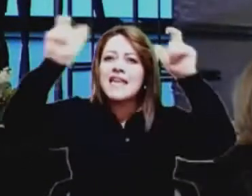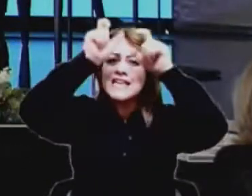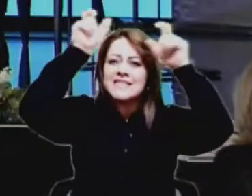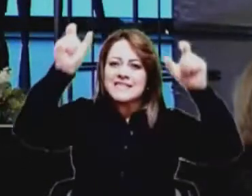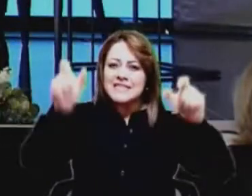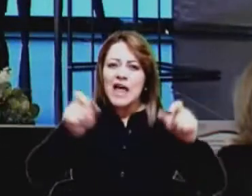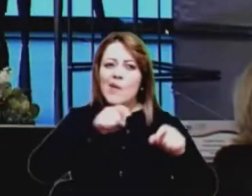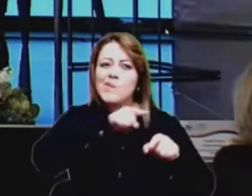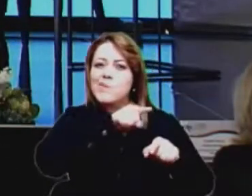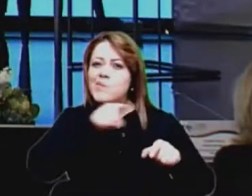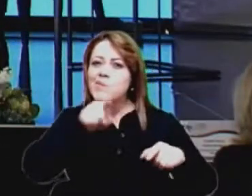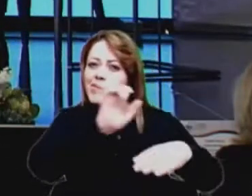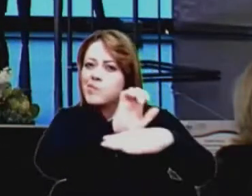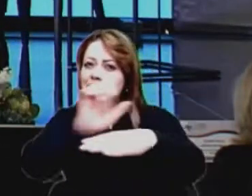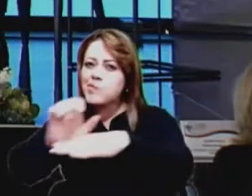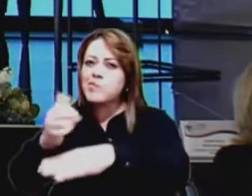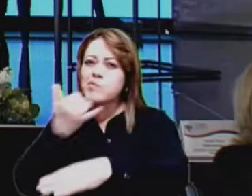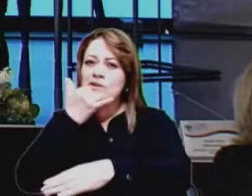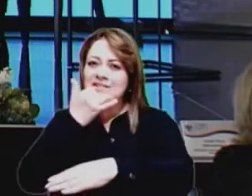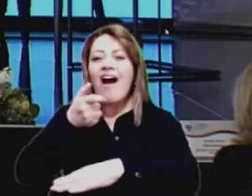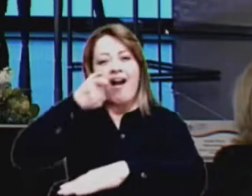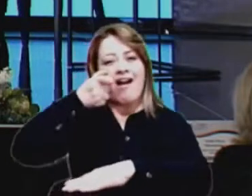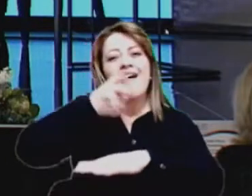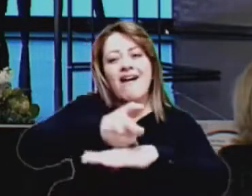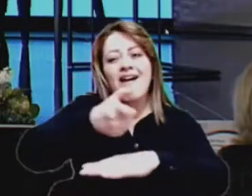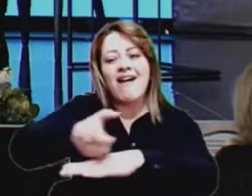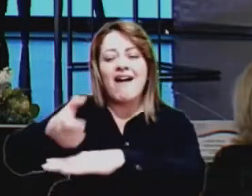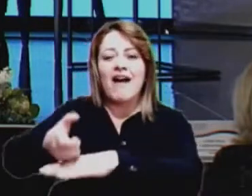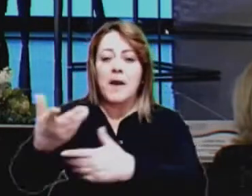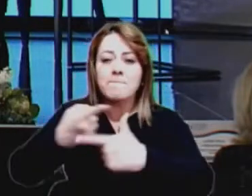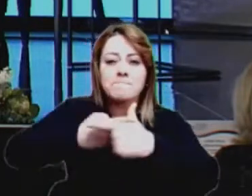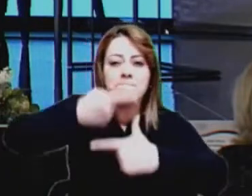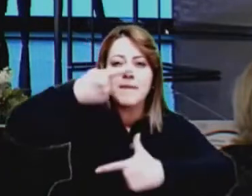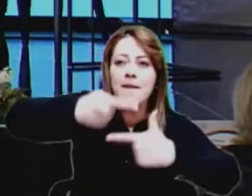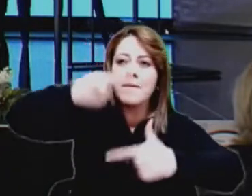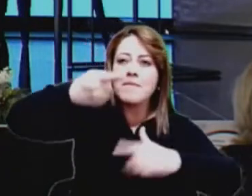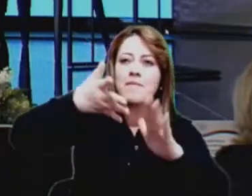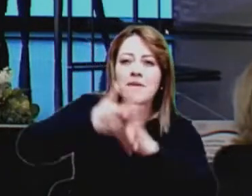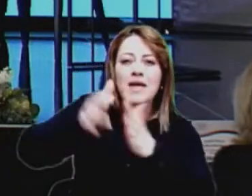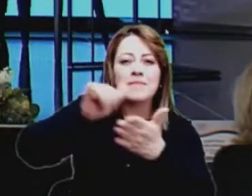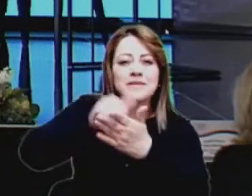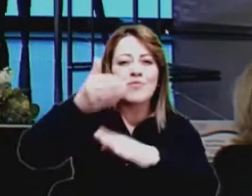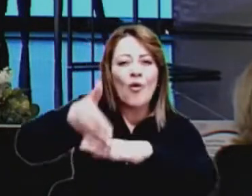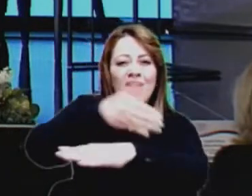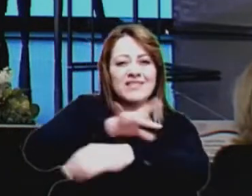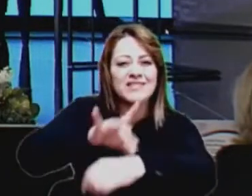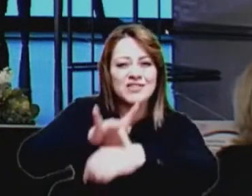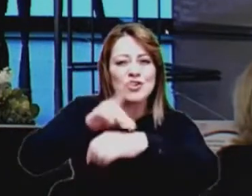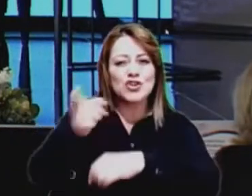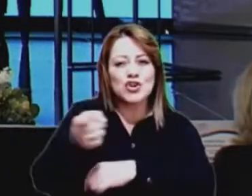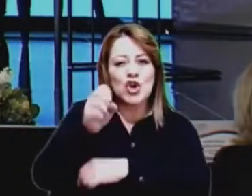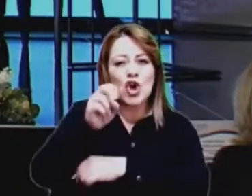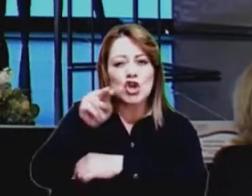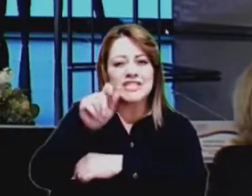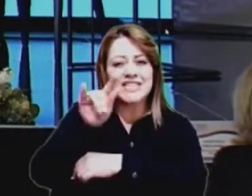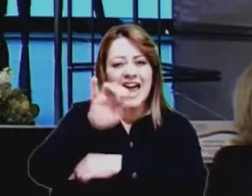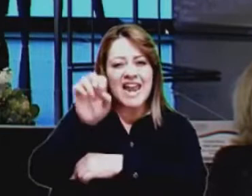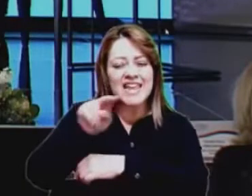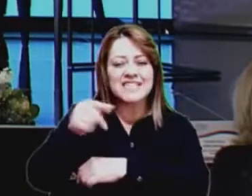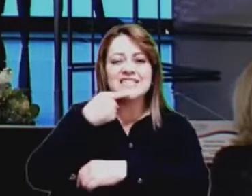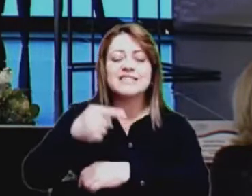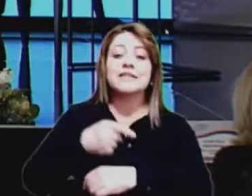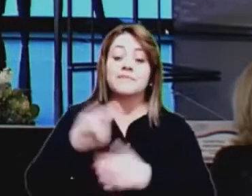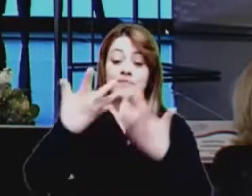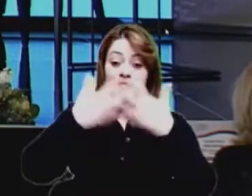es así que para que ustedes tengan un contexto de cifras como lo anunciaba el doctor gonzález déjeme decirle que las entidades públicas